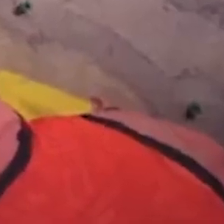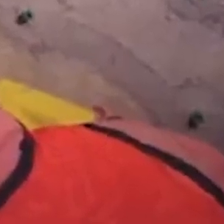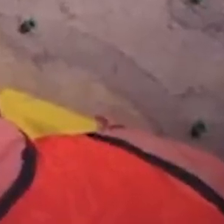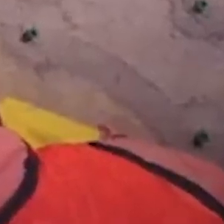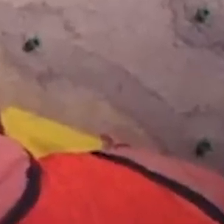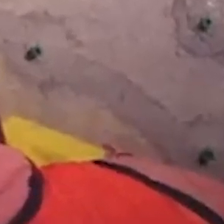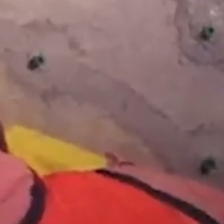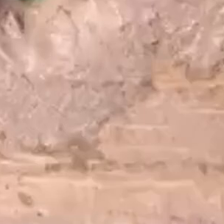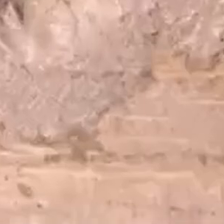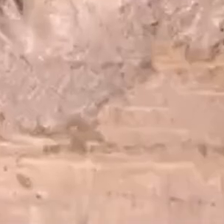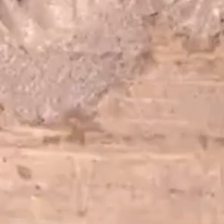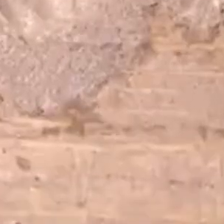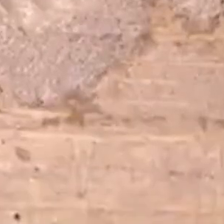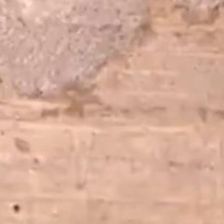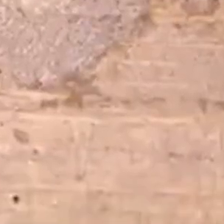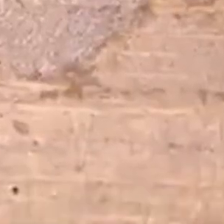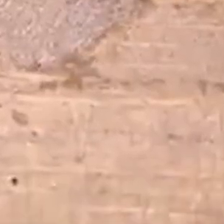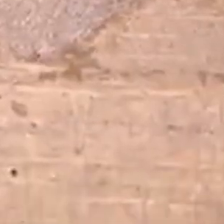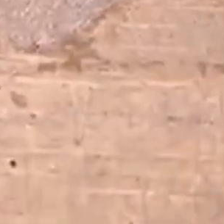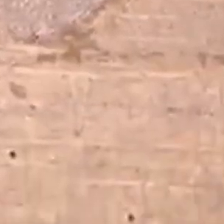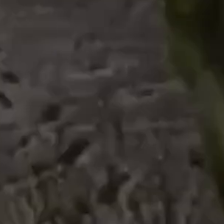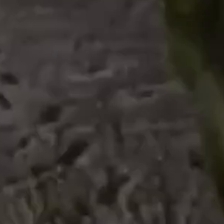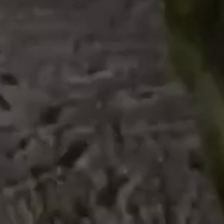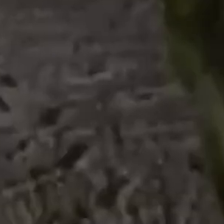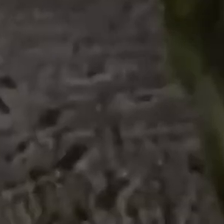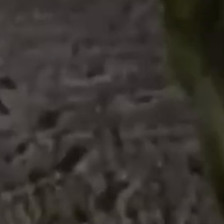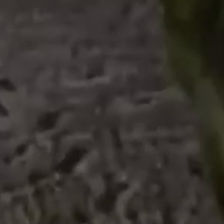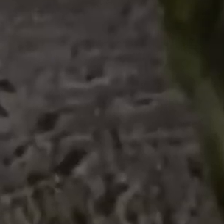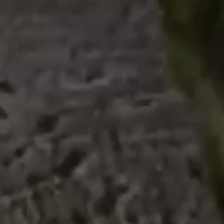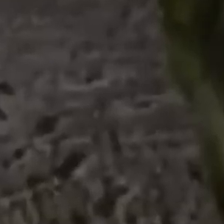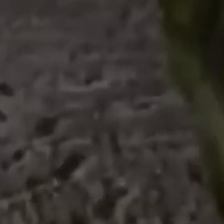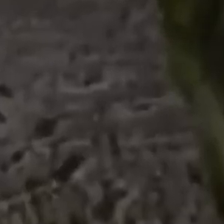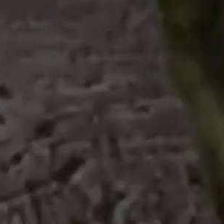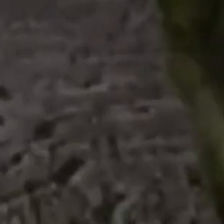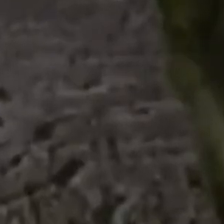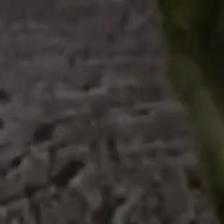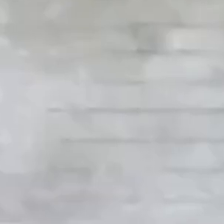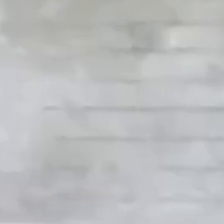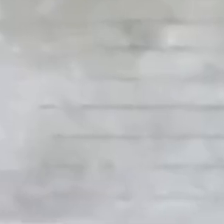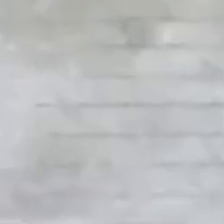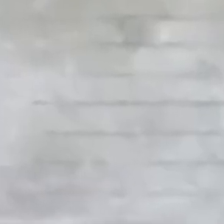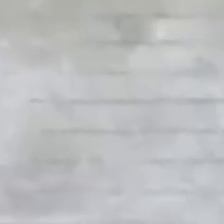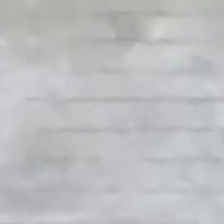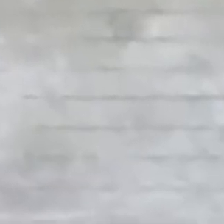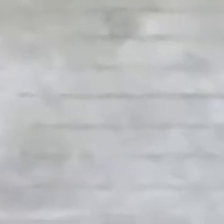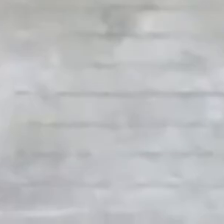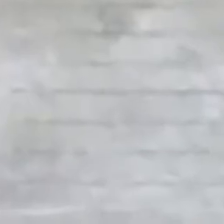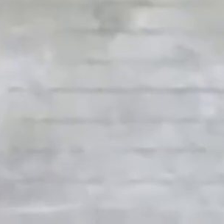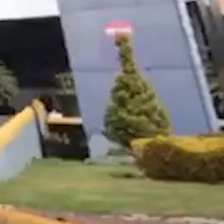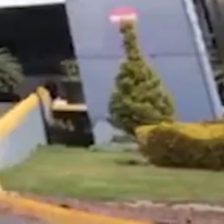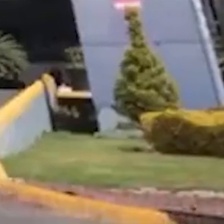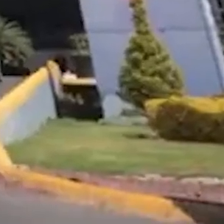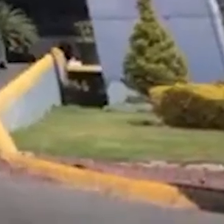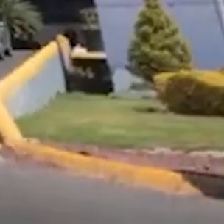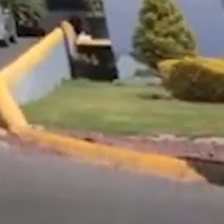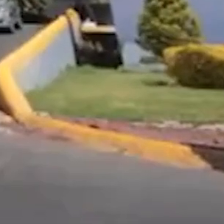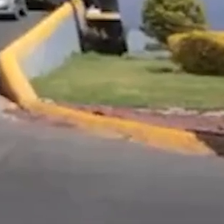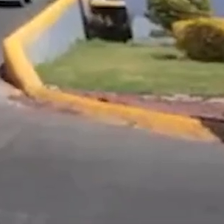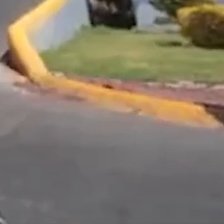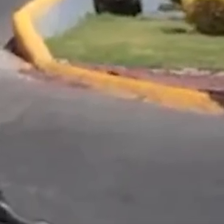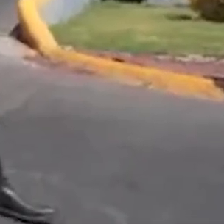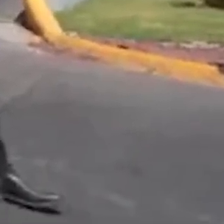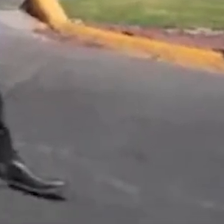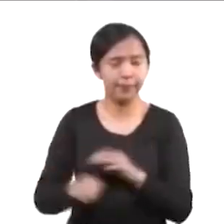obras, la jefa de gobierno Claudia Sheinbaum Pardo informó que la rehabilitación tiene una inversión de 470 millones de pesos y